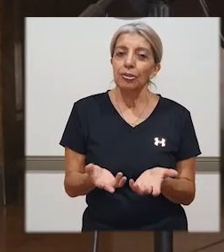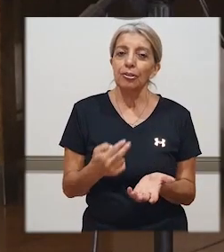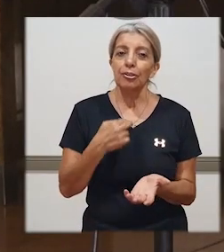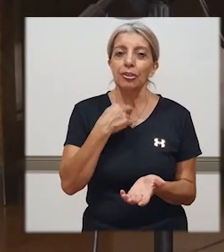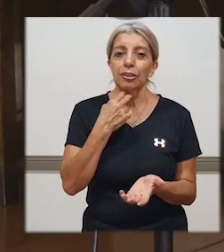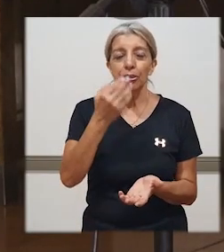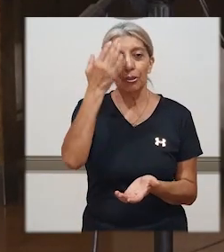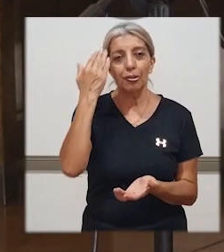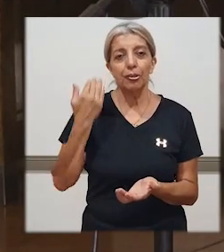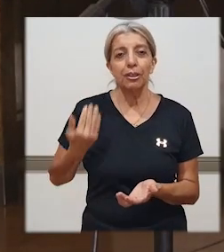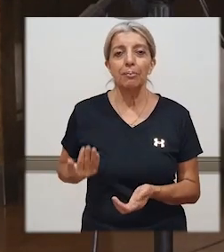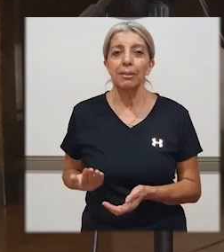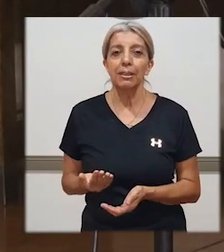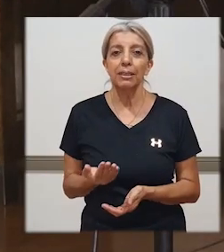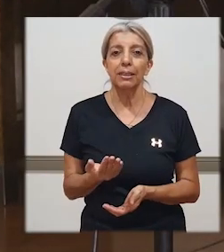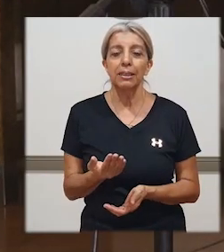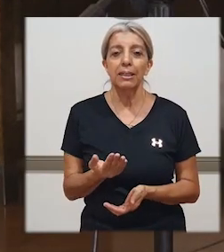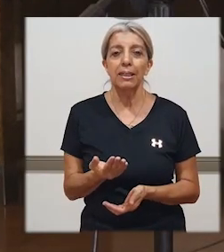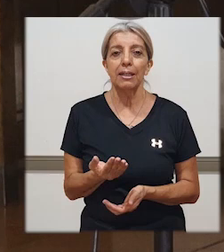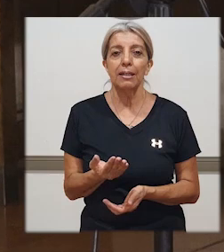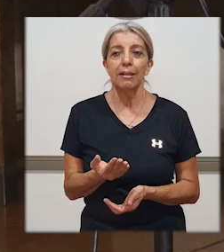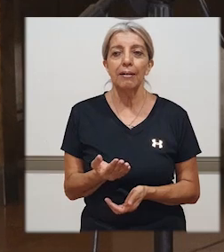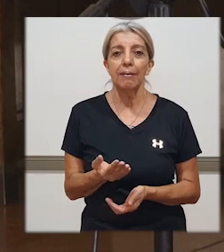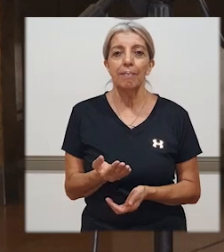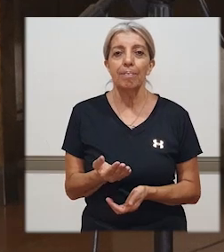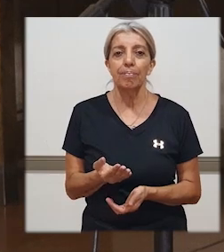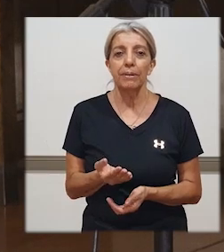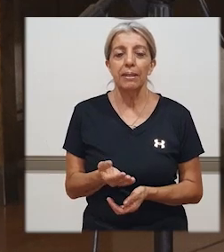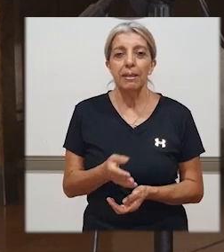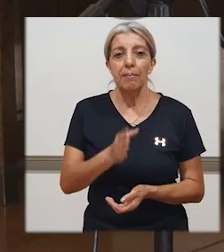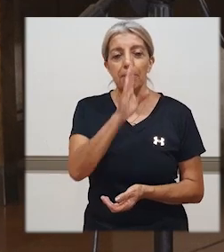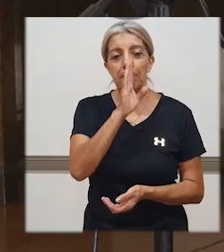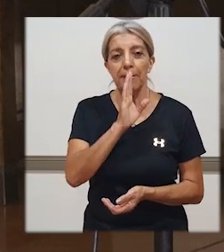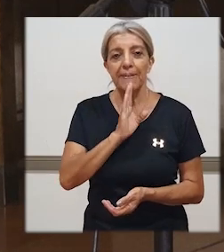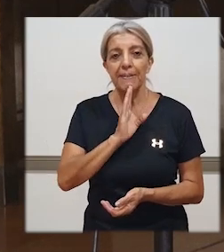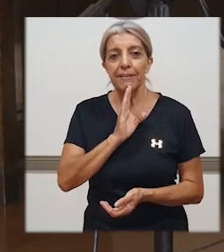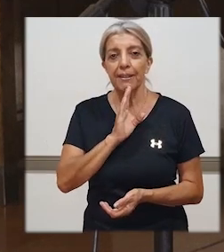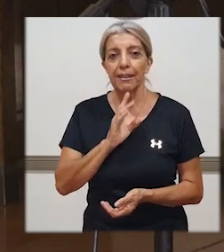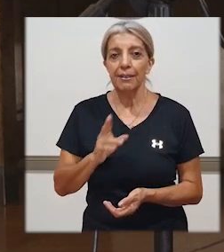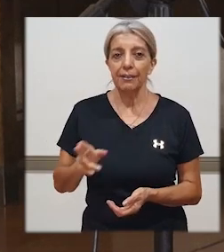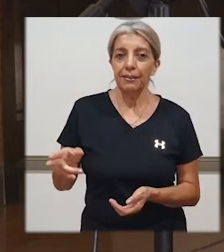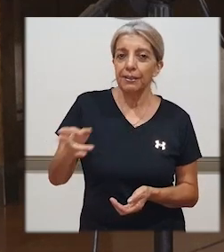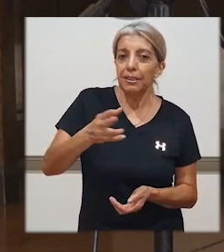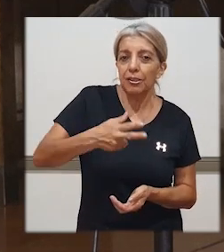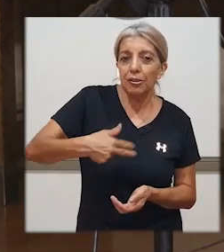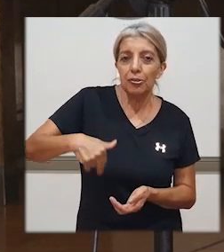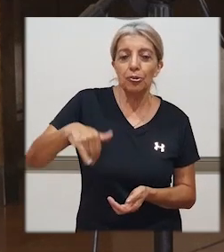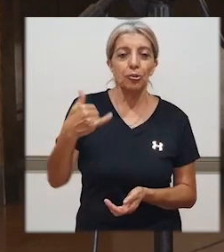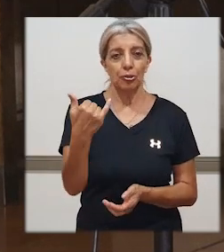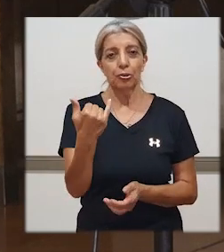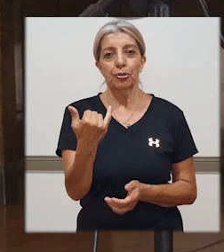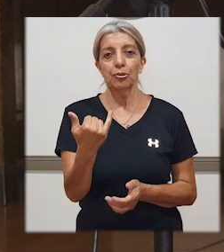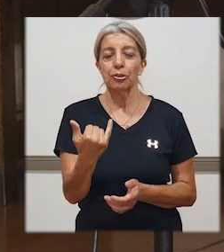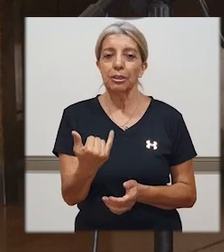Cristo, Hijo de María, ten piedad